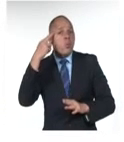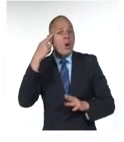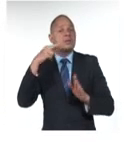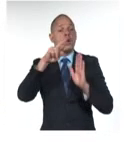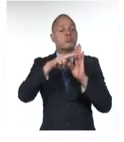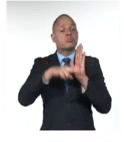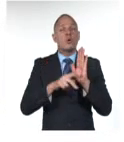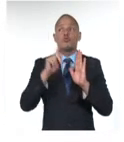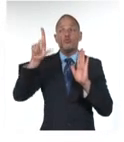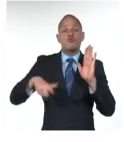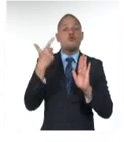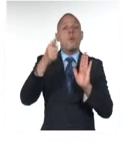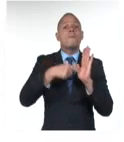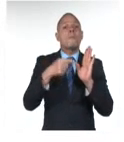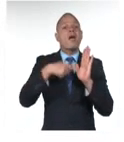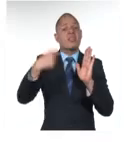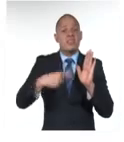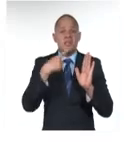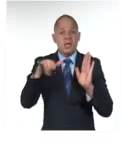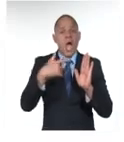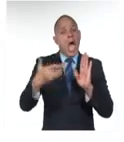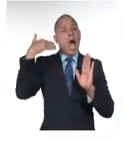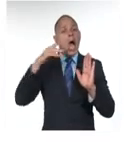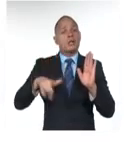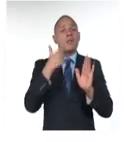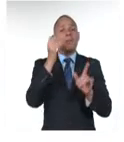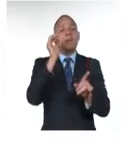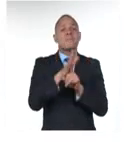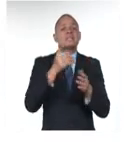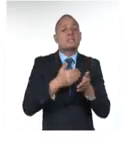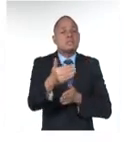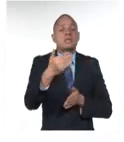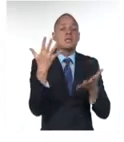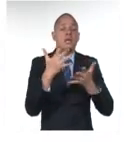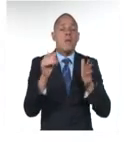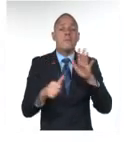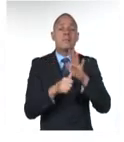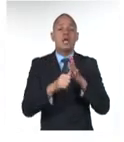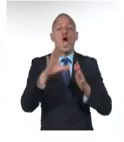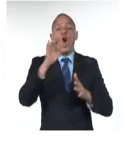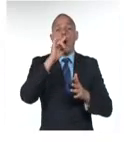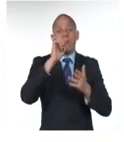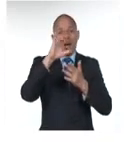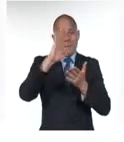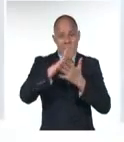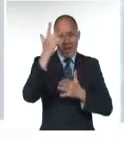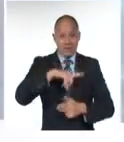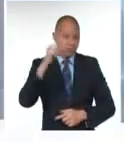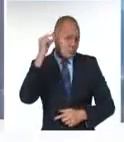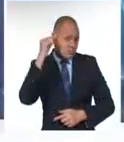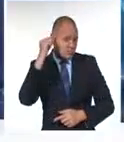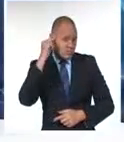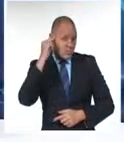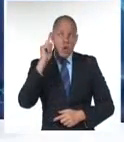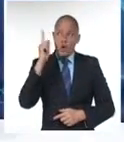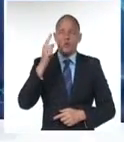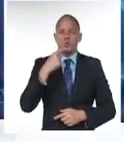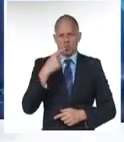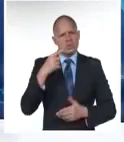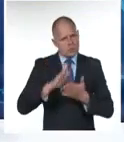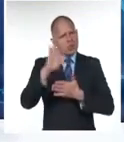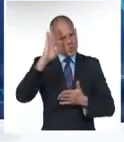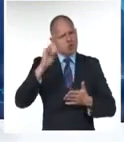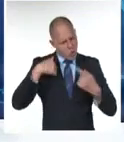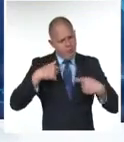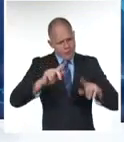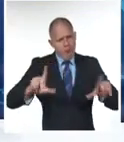migratorios iniciado por su predecesor, que aún persiste, que repercute sobre el emigrante y sus familiares.